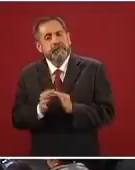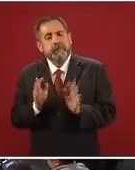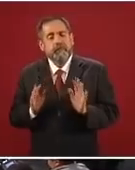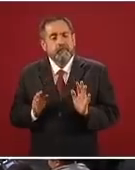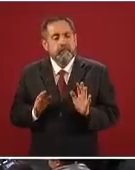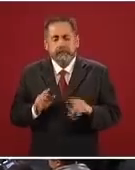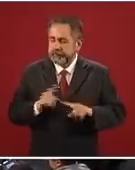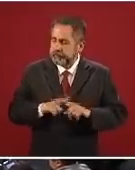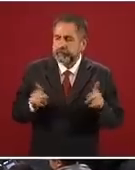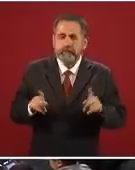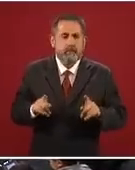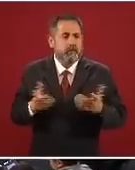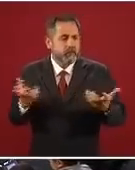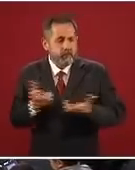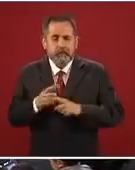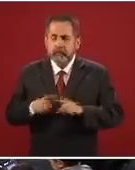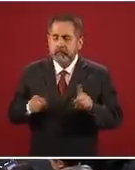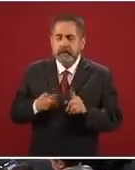actuar de otra manera,